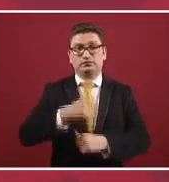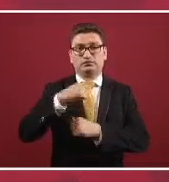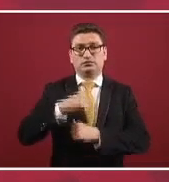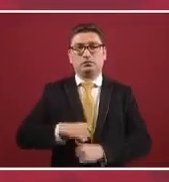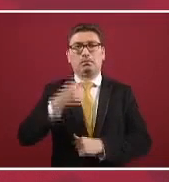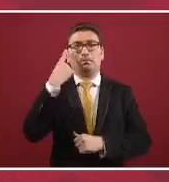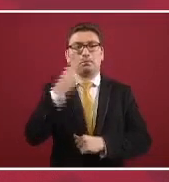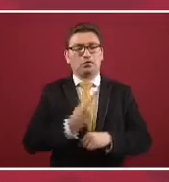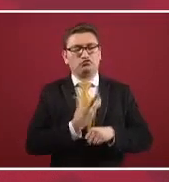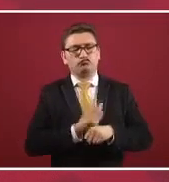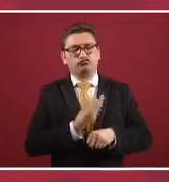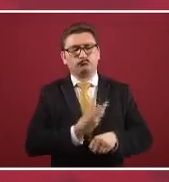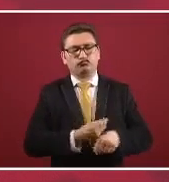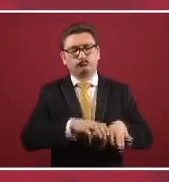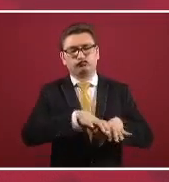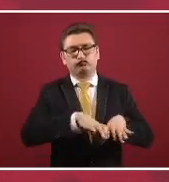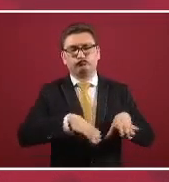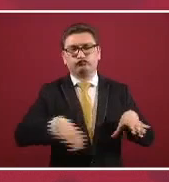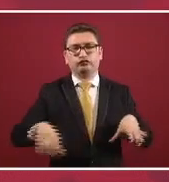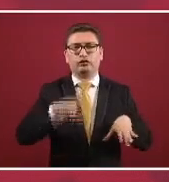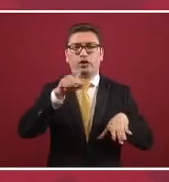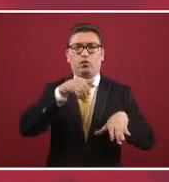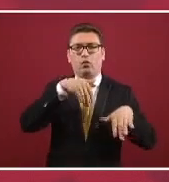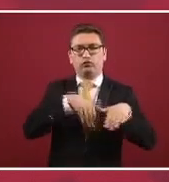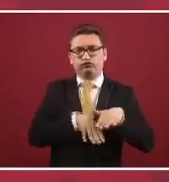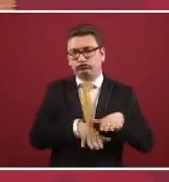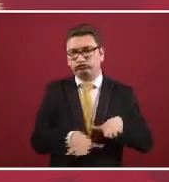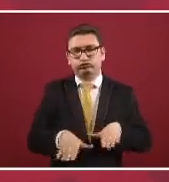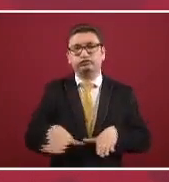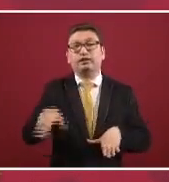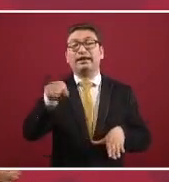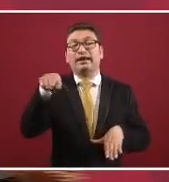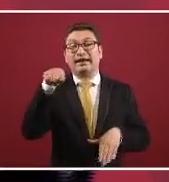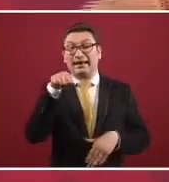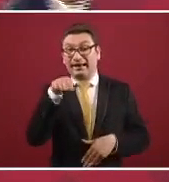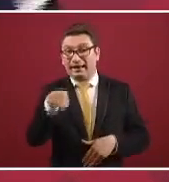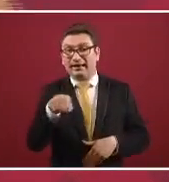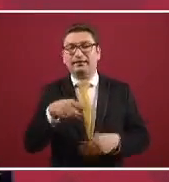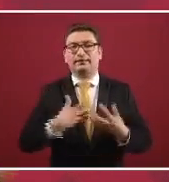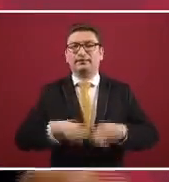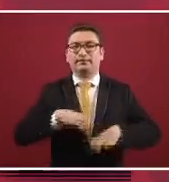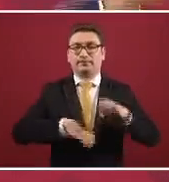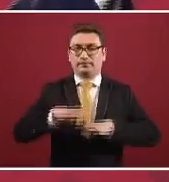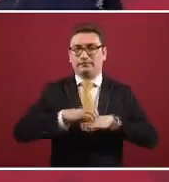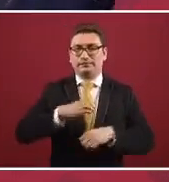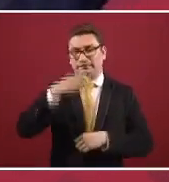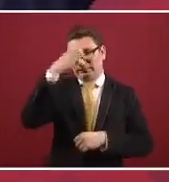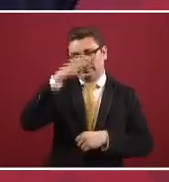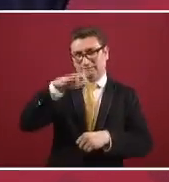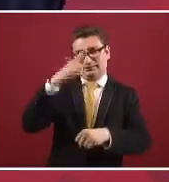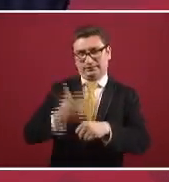una empresa extranjera que está demandando al gobierno cuando